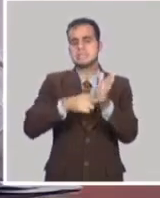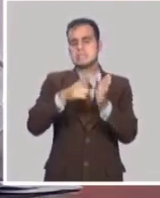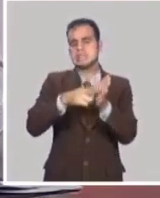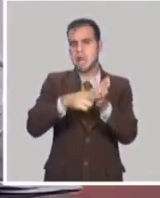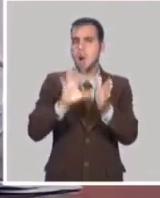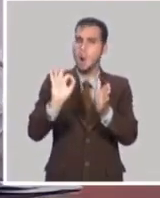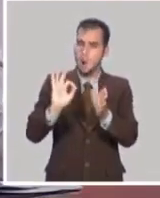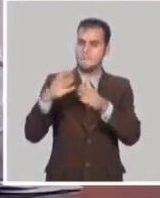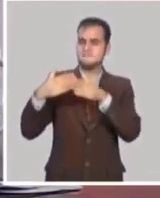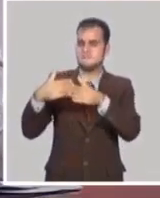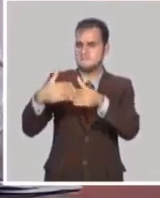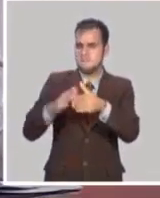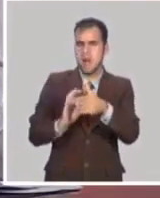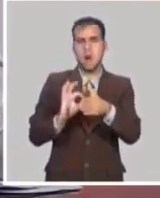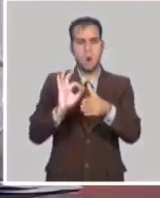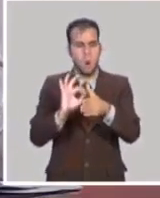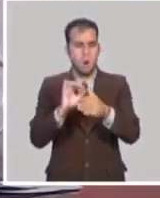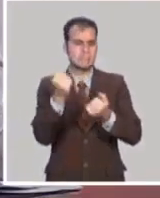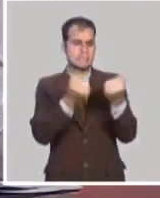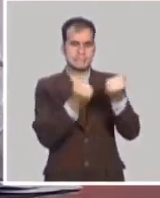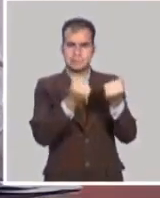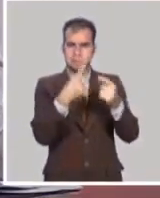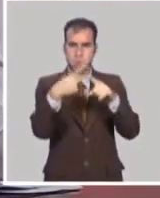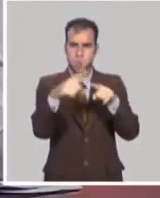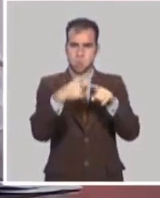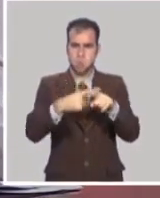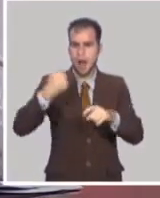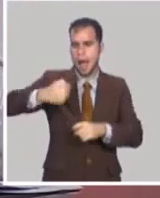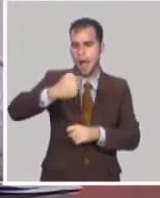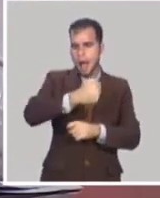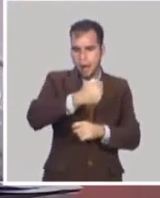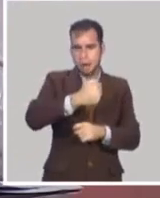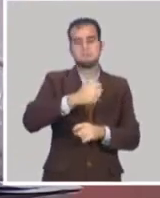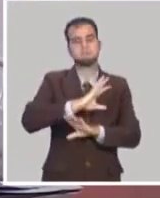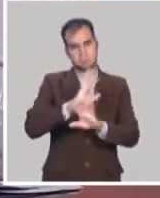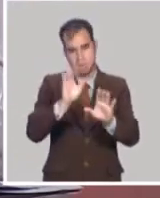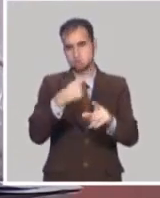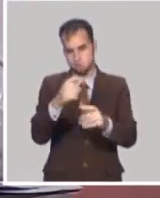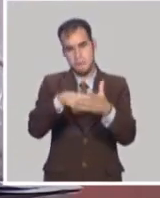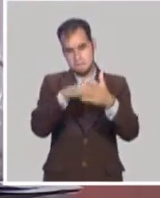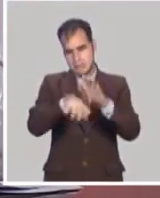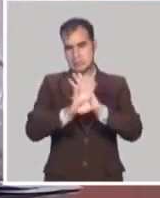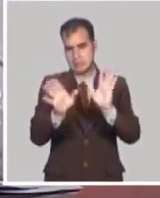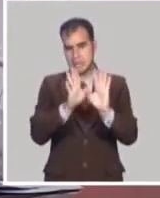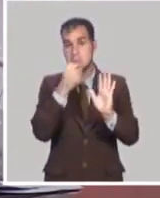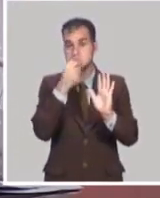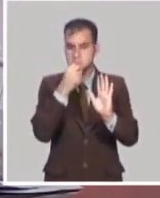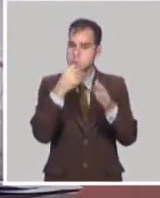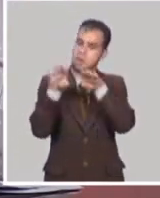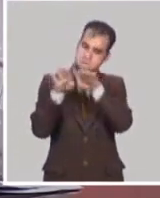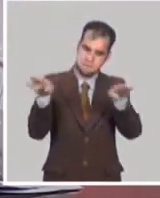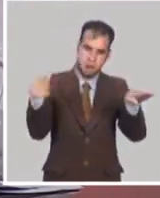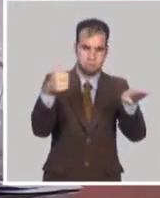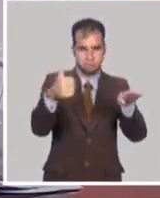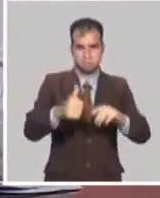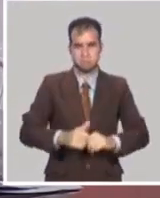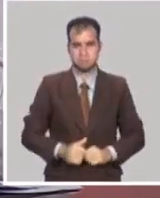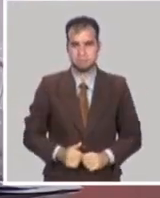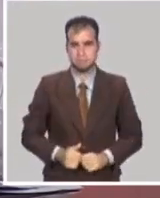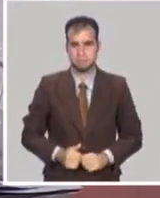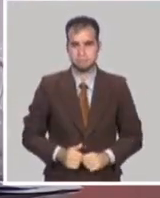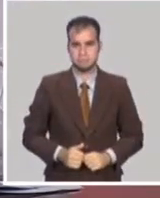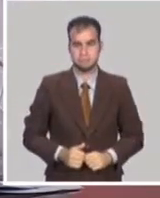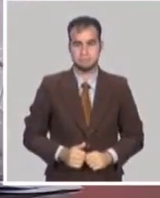cabotaje como es el transporte de red de manera de poder estabilizar también esta situación qué es lo que pasa cuando tenemos una una gran